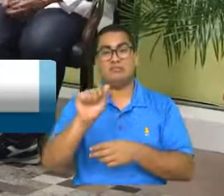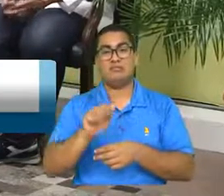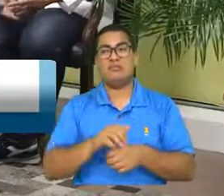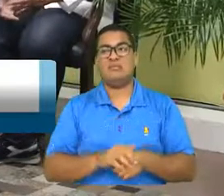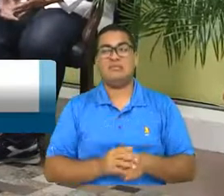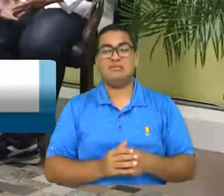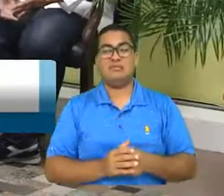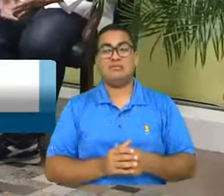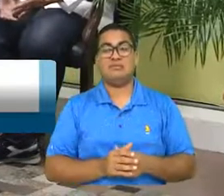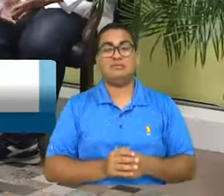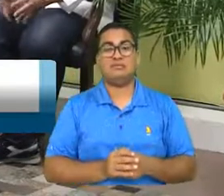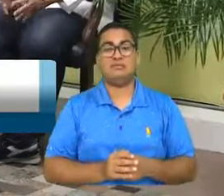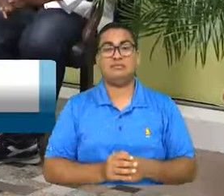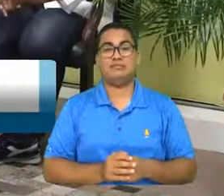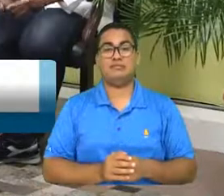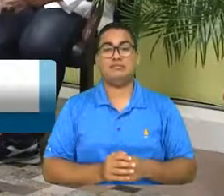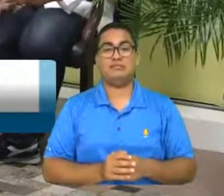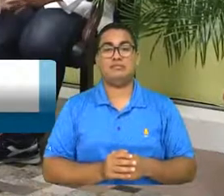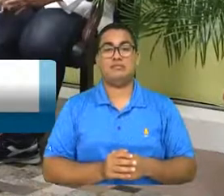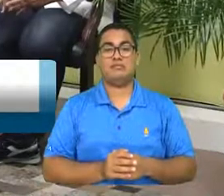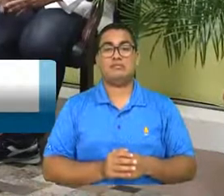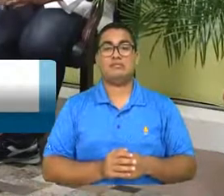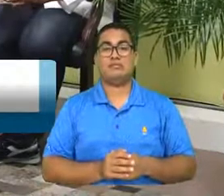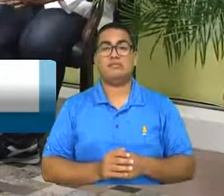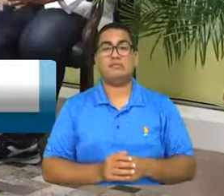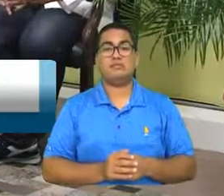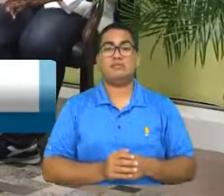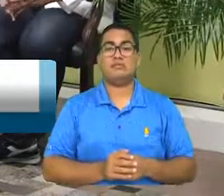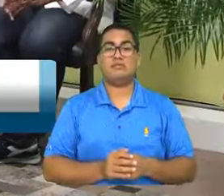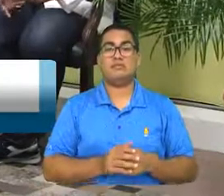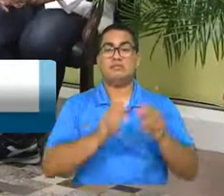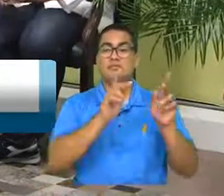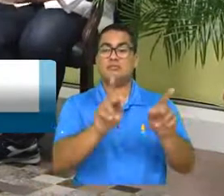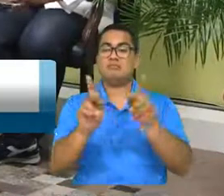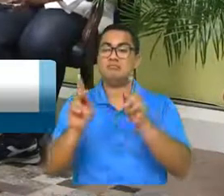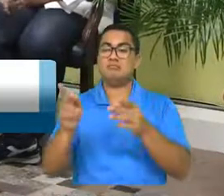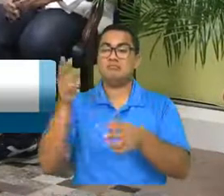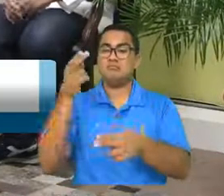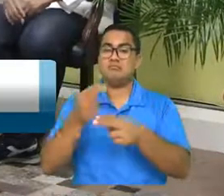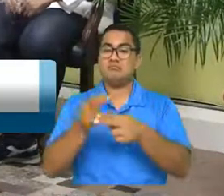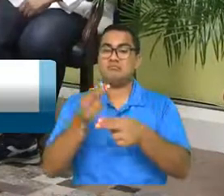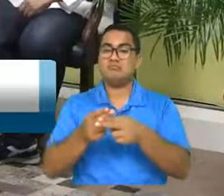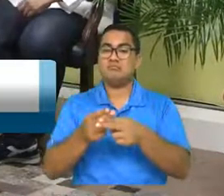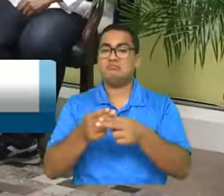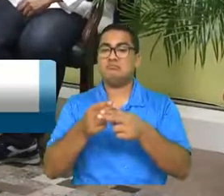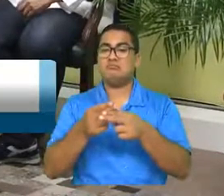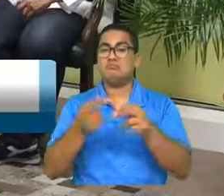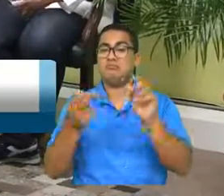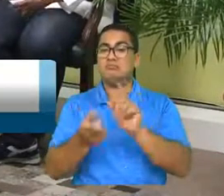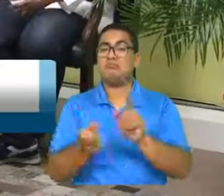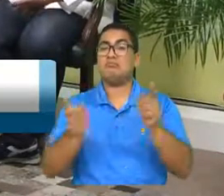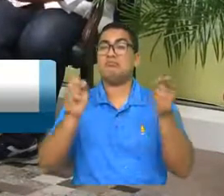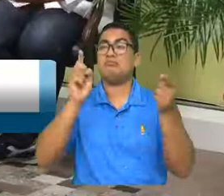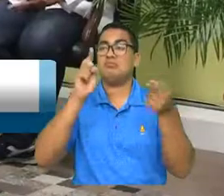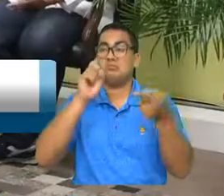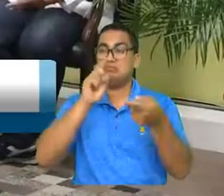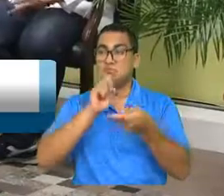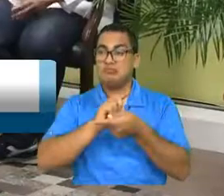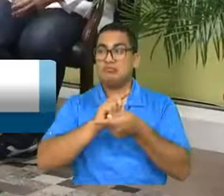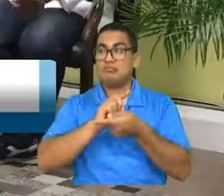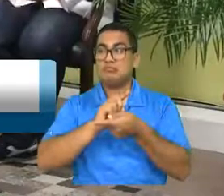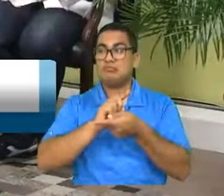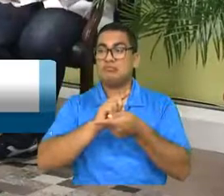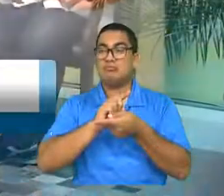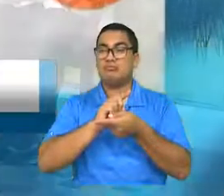paludismo. Y la gente le fue dando ese nombre, mal aire, que ese mal aire venía y